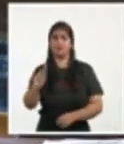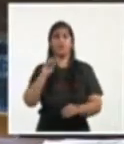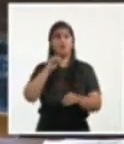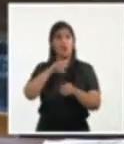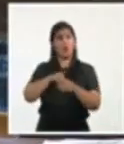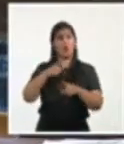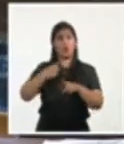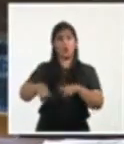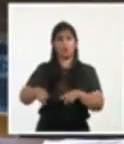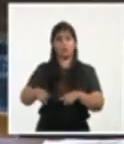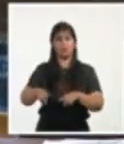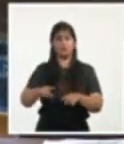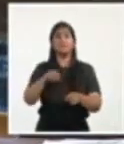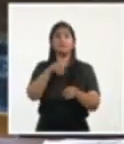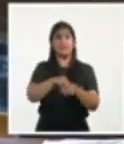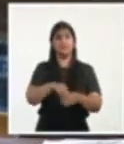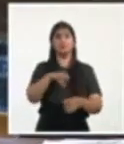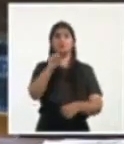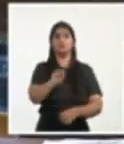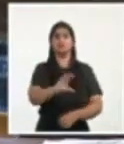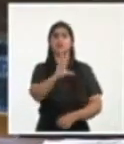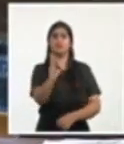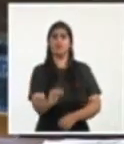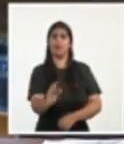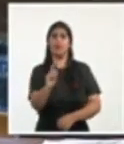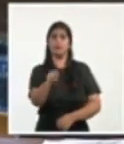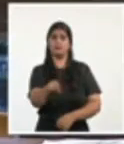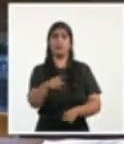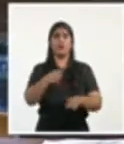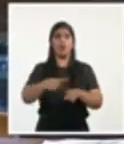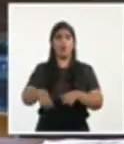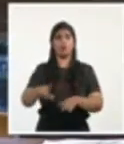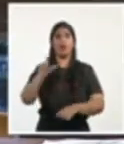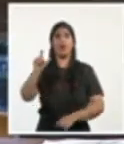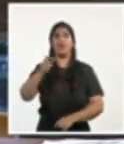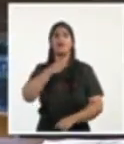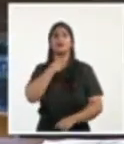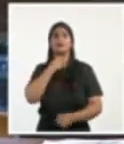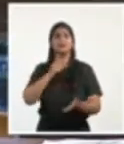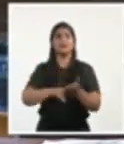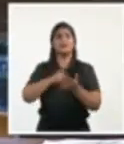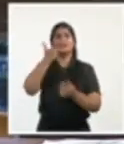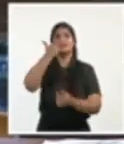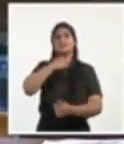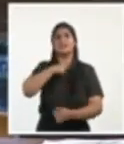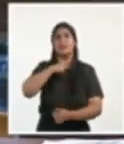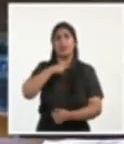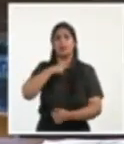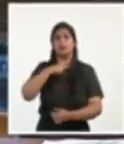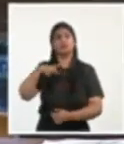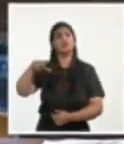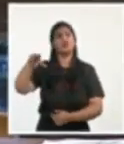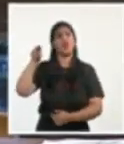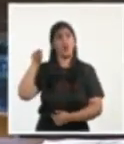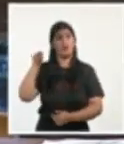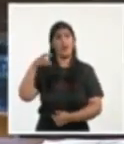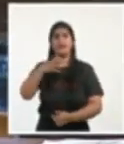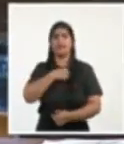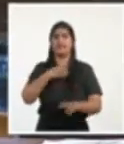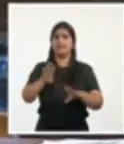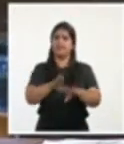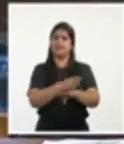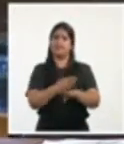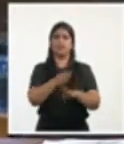transmisión, la tasa o la velocidad de transmisión de esta enfermedad, y a esto se ha unido